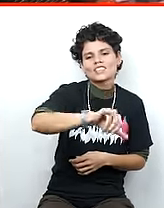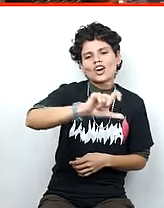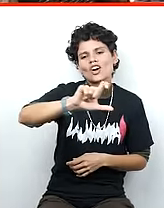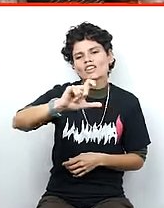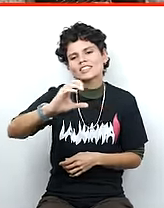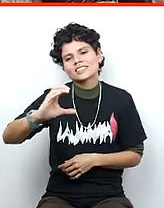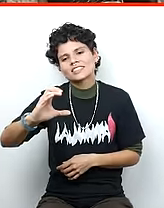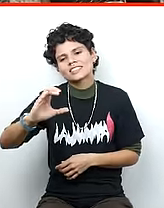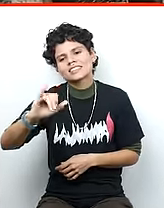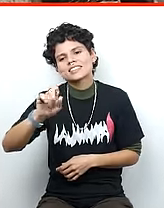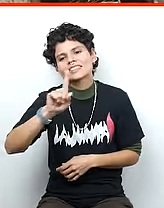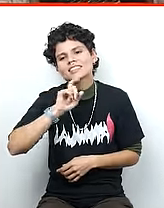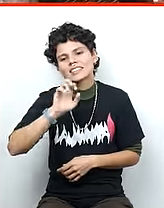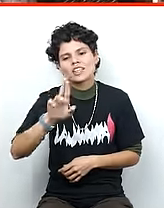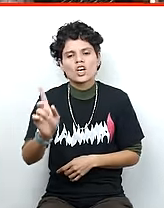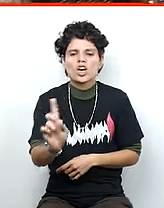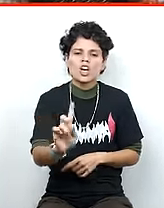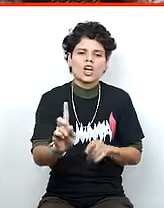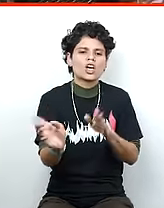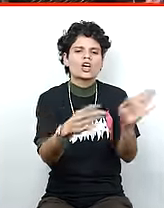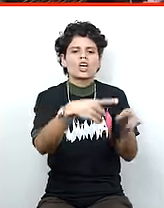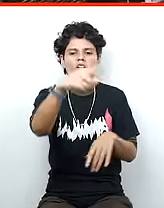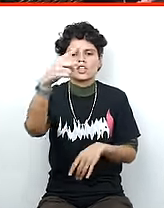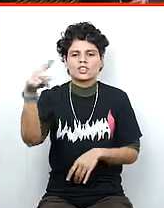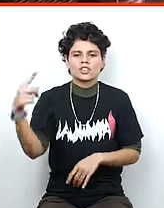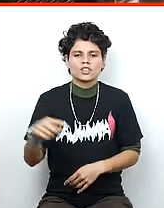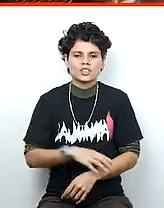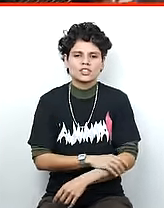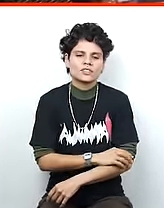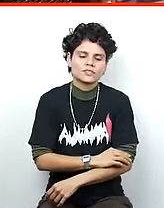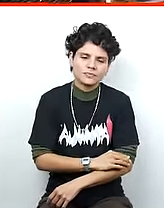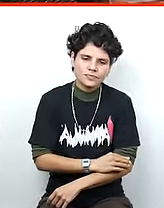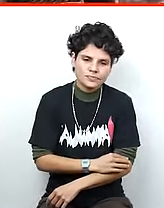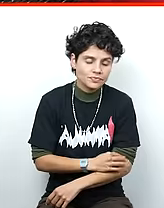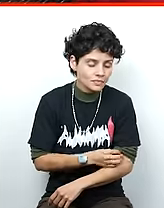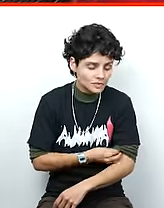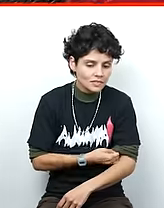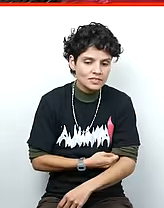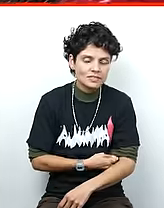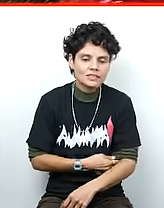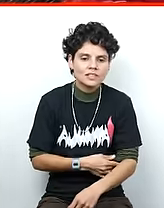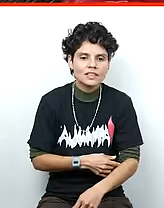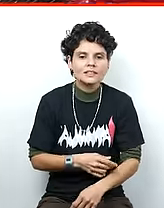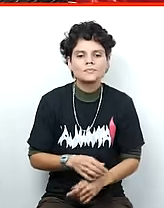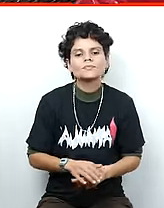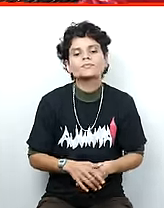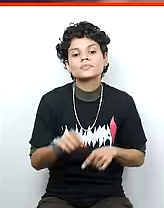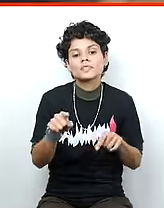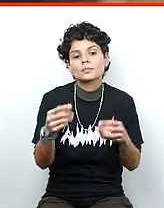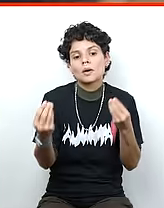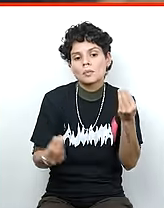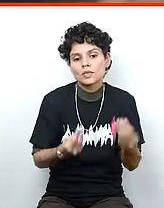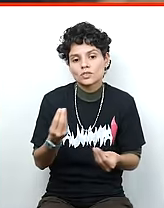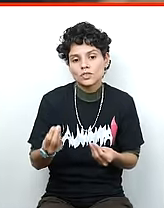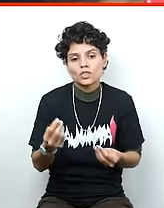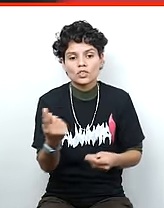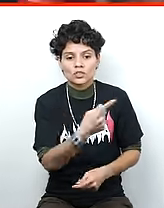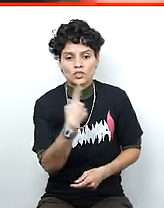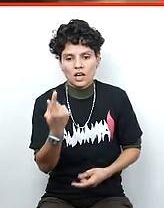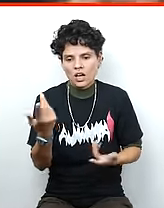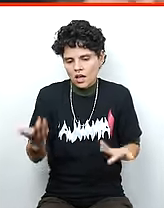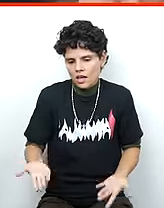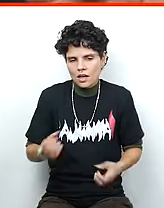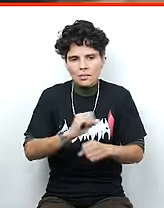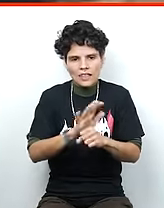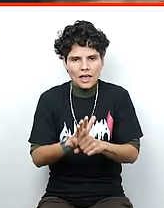Sitter. Ah, mi compañero que está allá. Ñuñoino opulento. Ya, pues, y resulta que ese día nosotros era